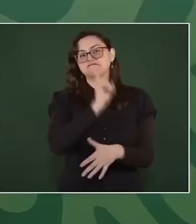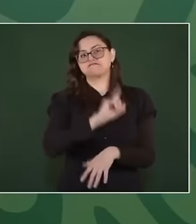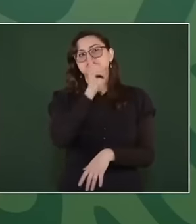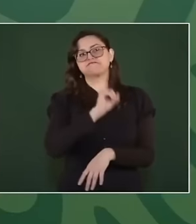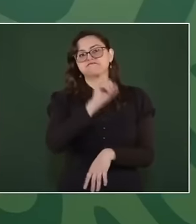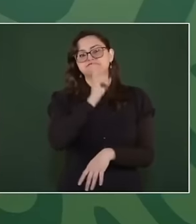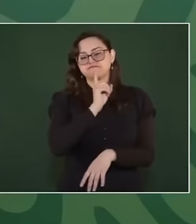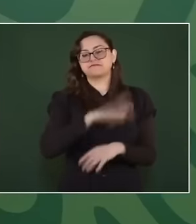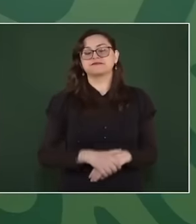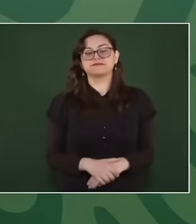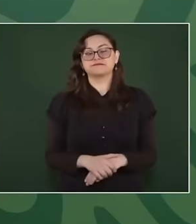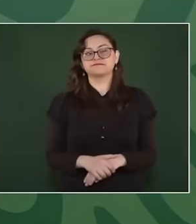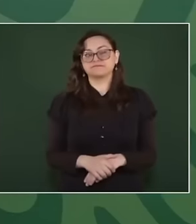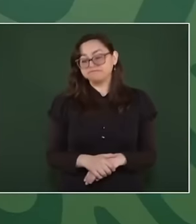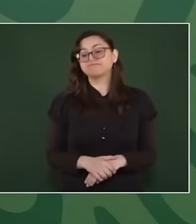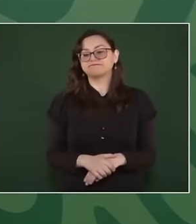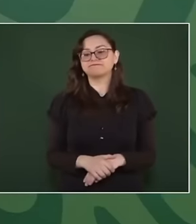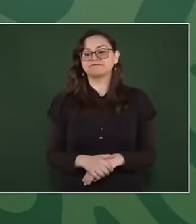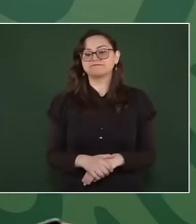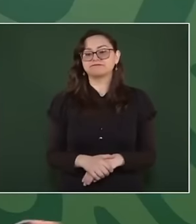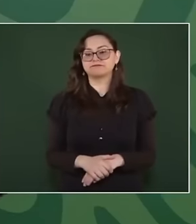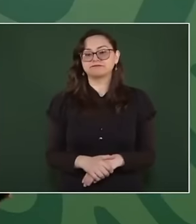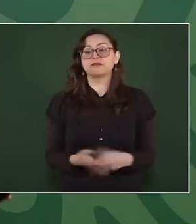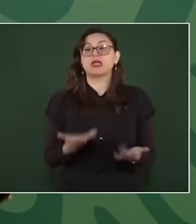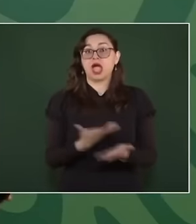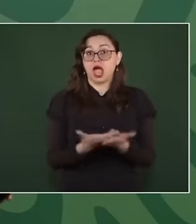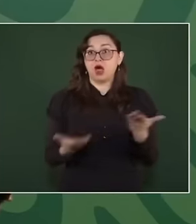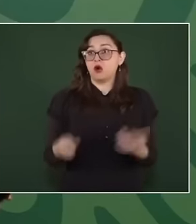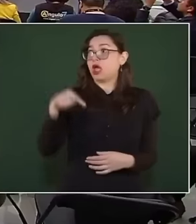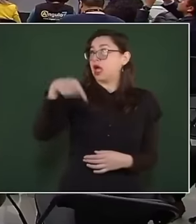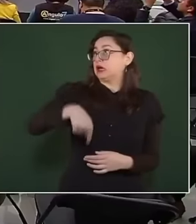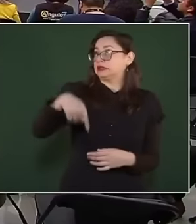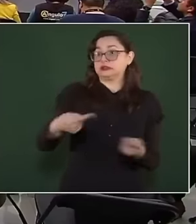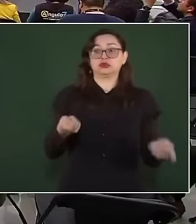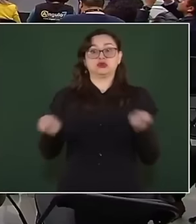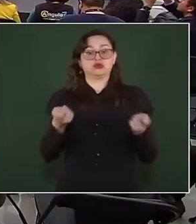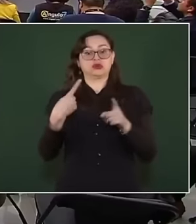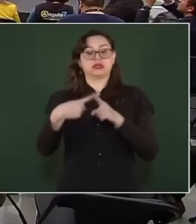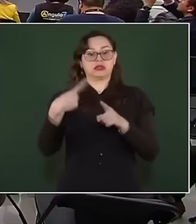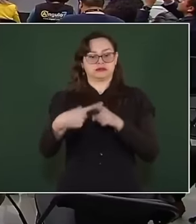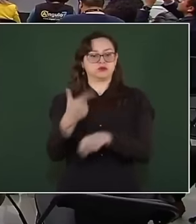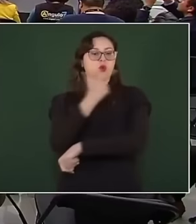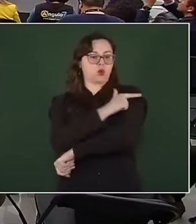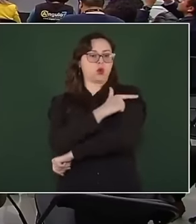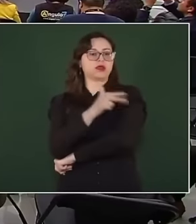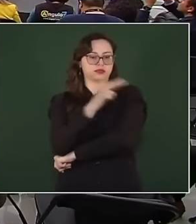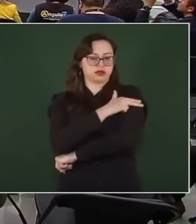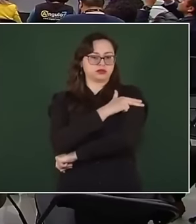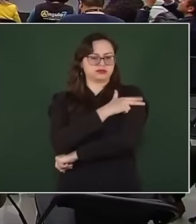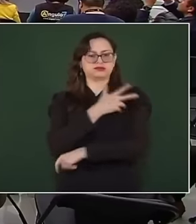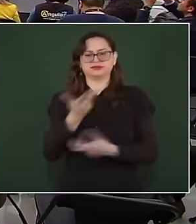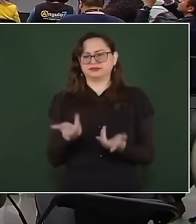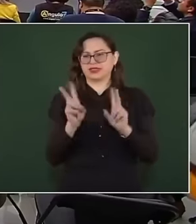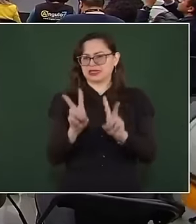hoy la guardia nacional y se ha migrado hacia otros espacios las labores de